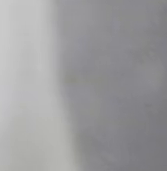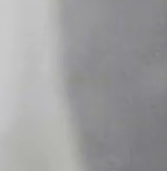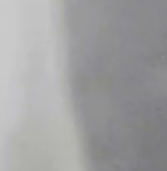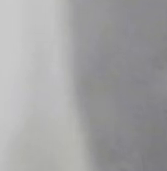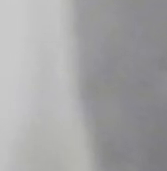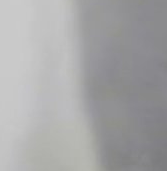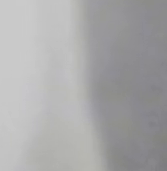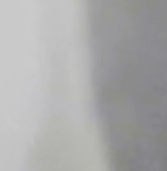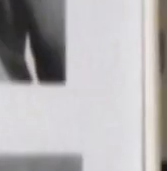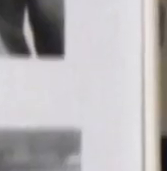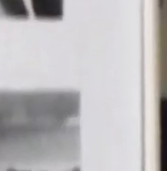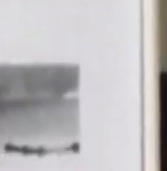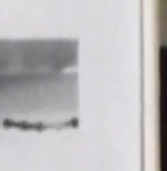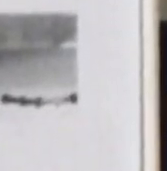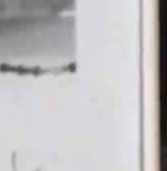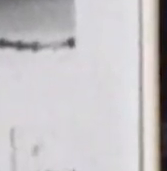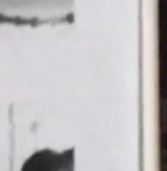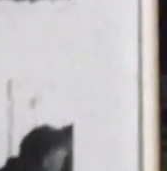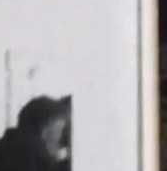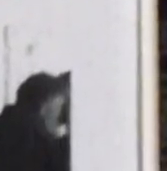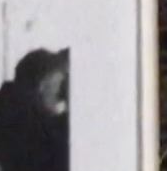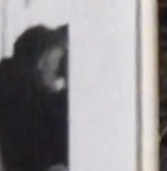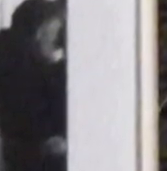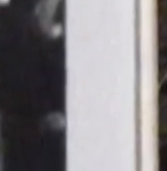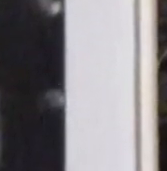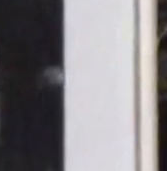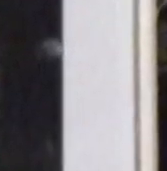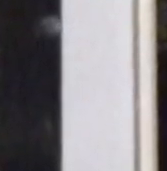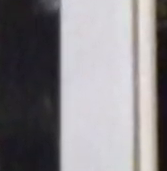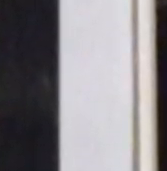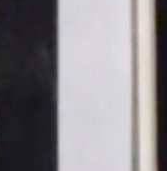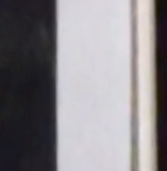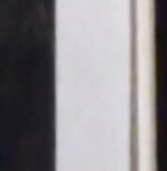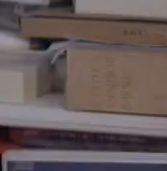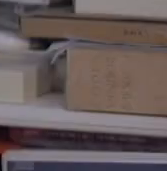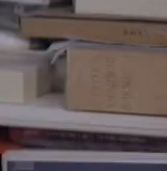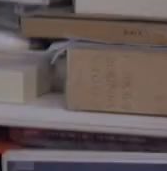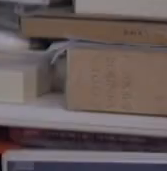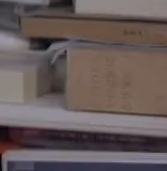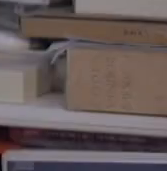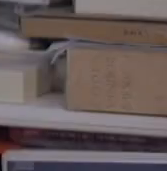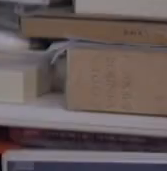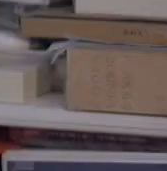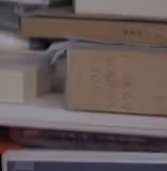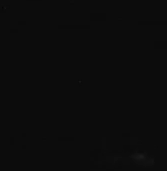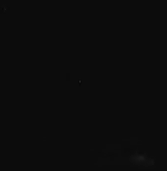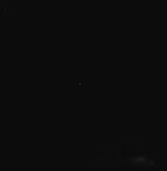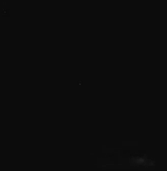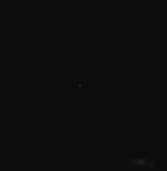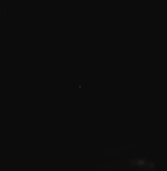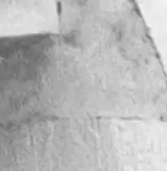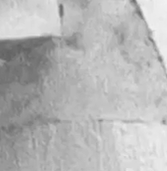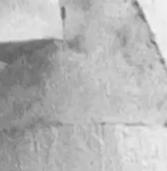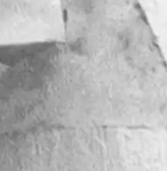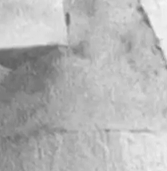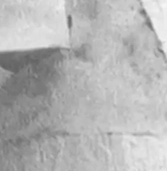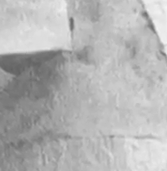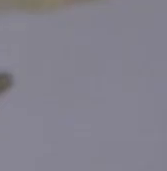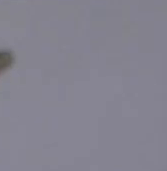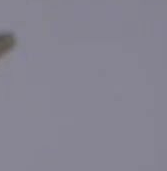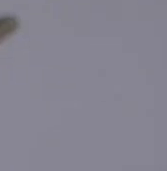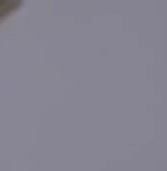Brian que encontré en México aparte del amor entender y aprender lo